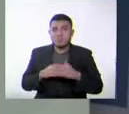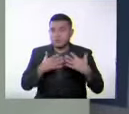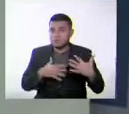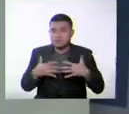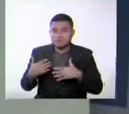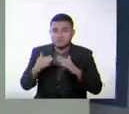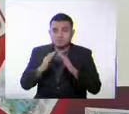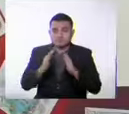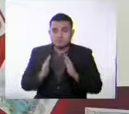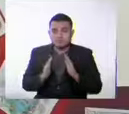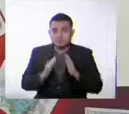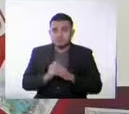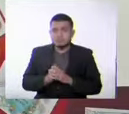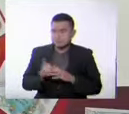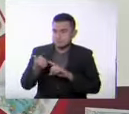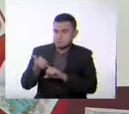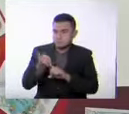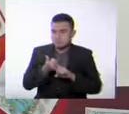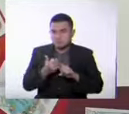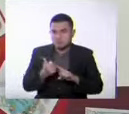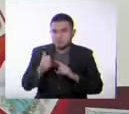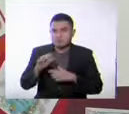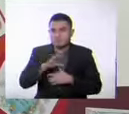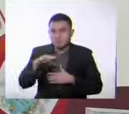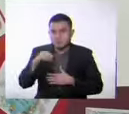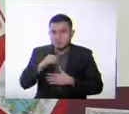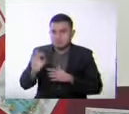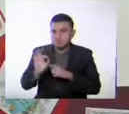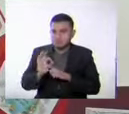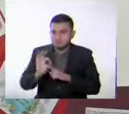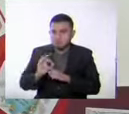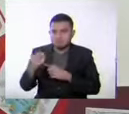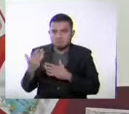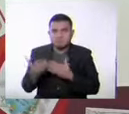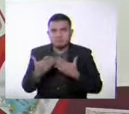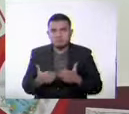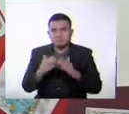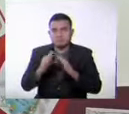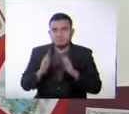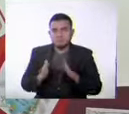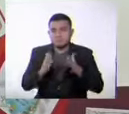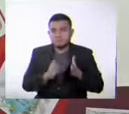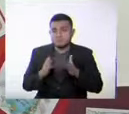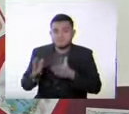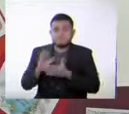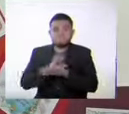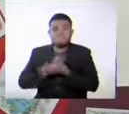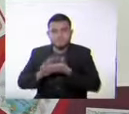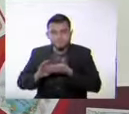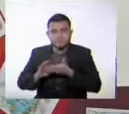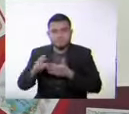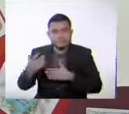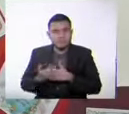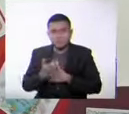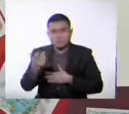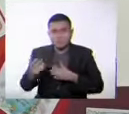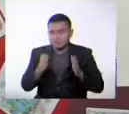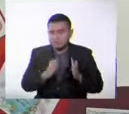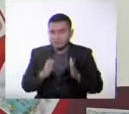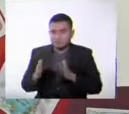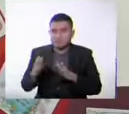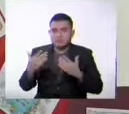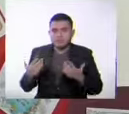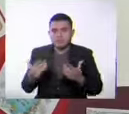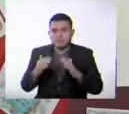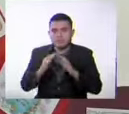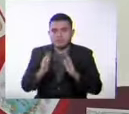actividades, cada uno de los miembros, todos organizados, ayudando en el orden, la limpieza y toda la adecuación de la